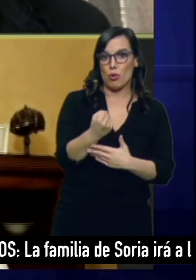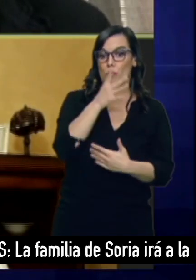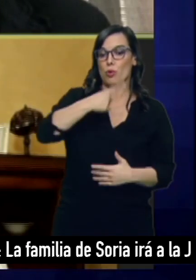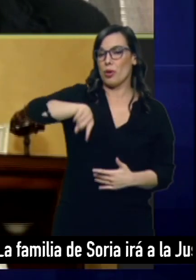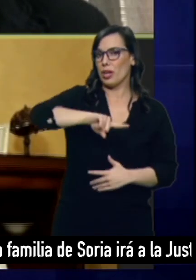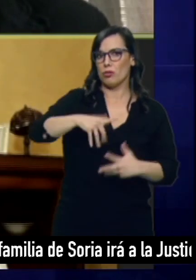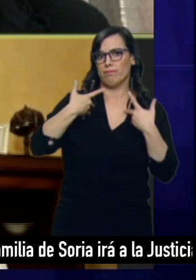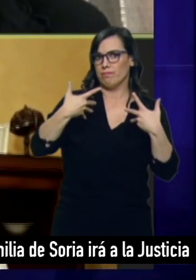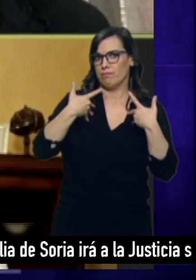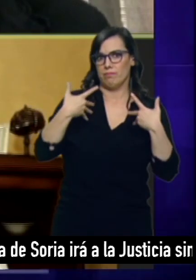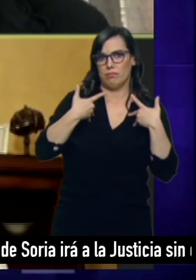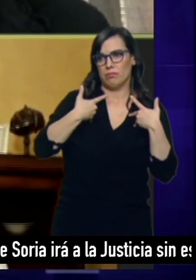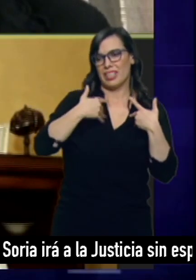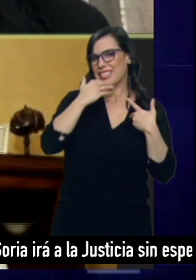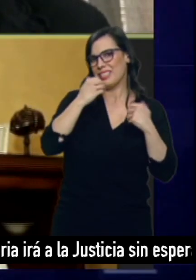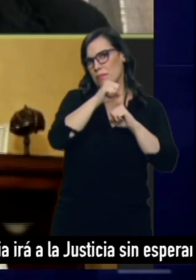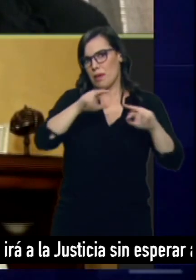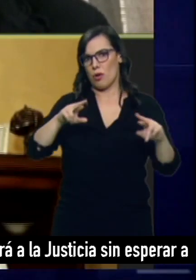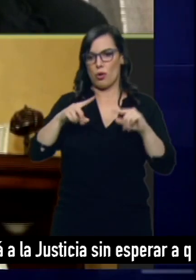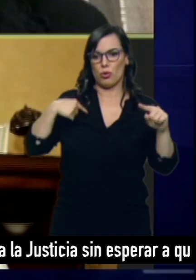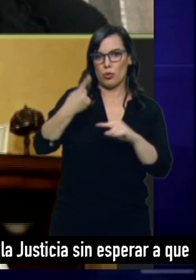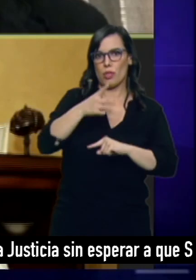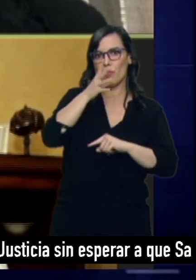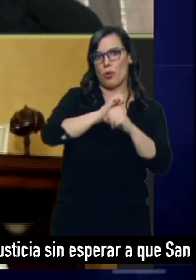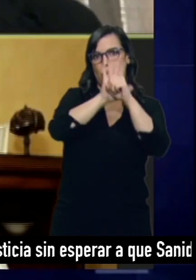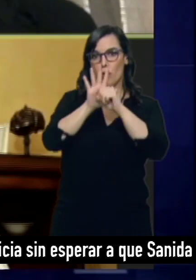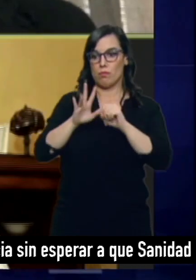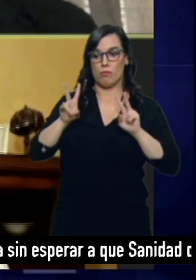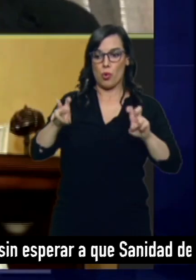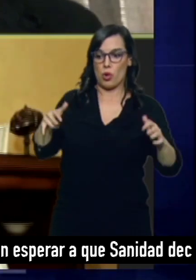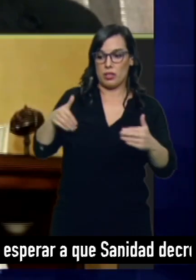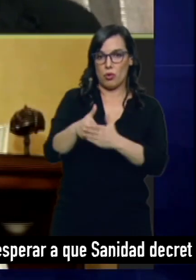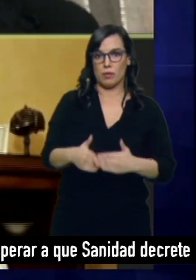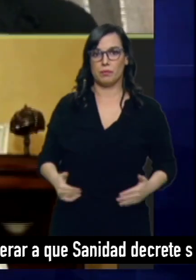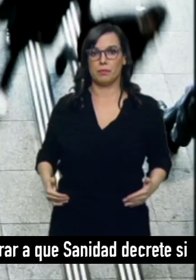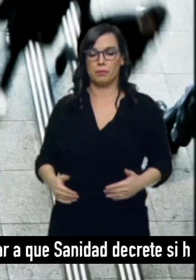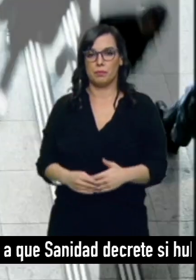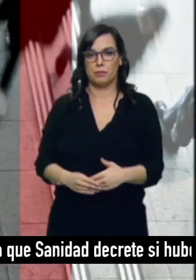como prácticamente ninguno las consecuencias de esta pandemia desde su inicio, ¿no?